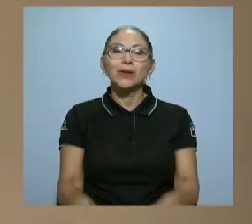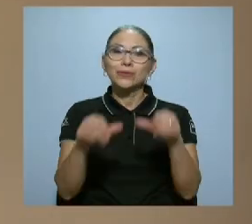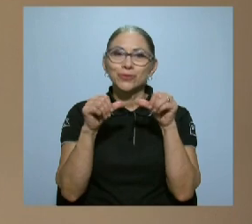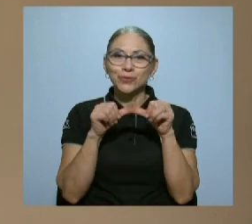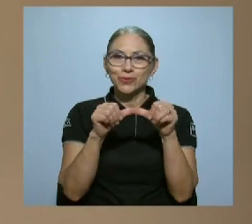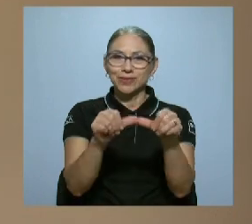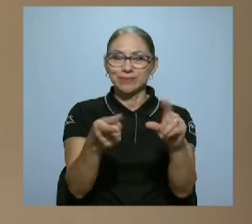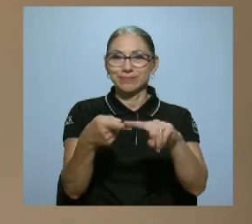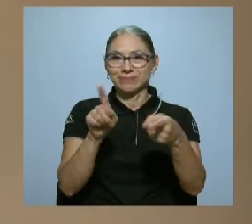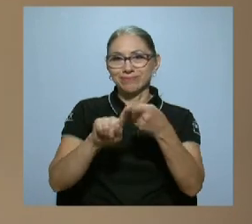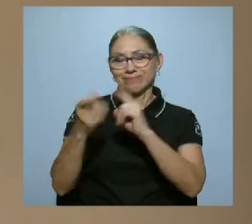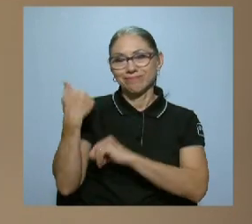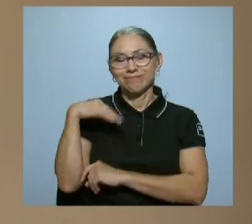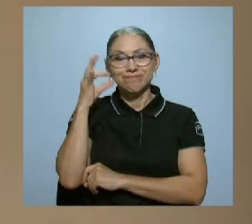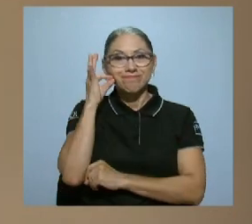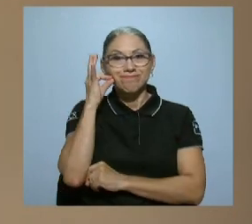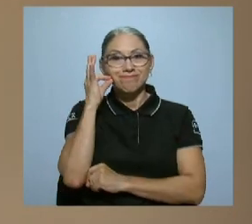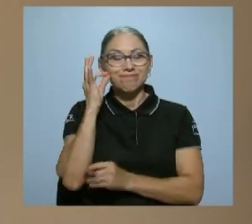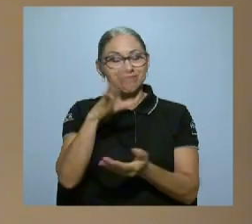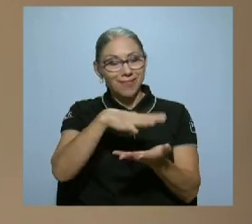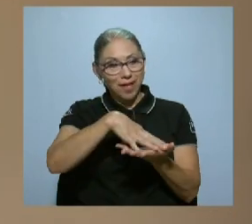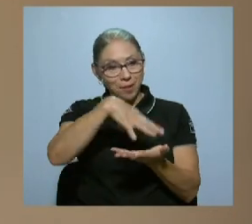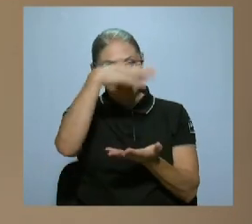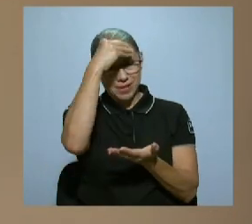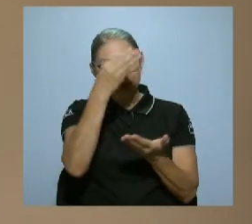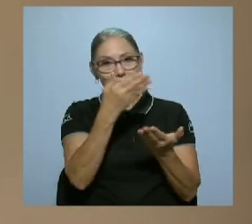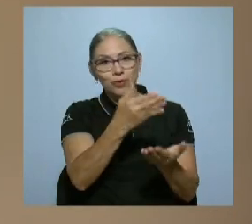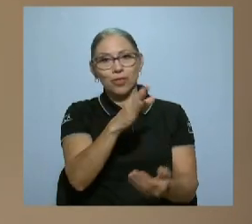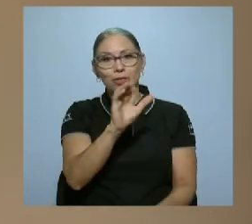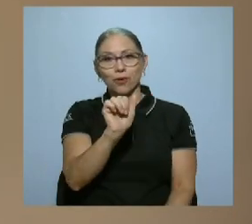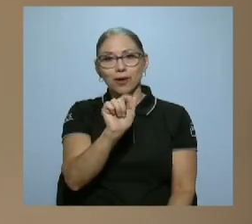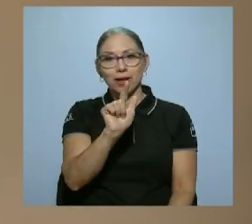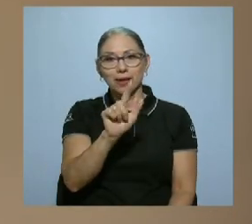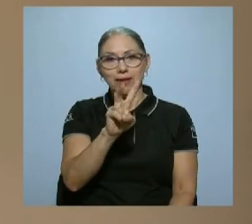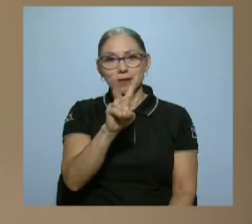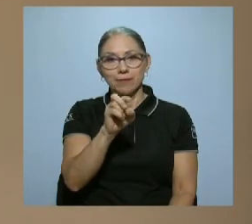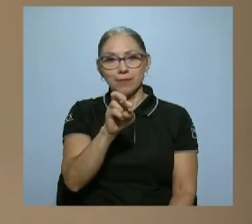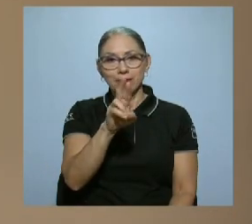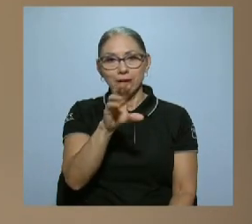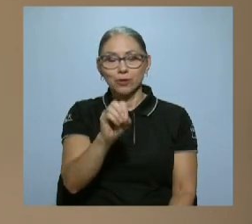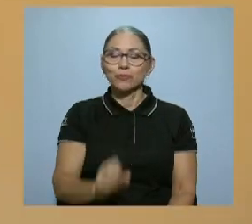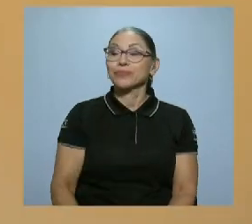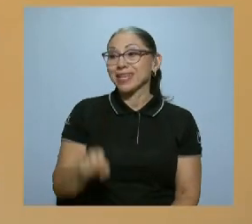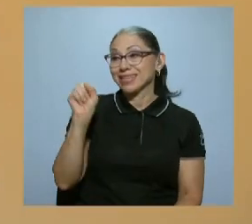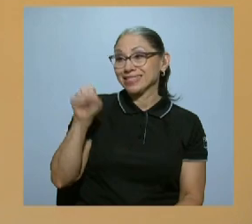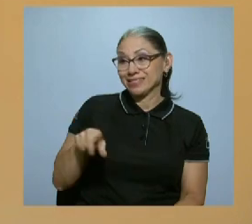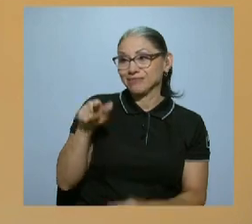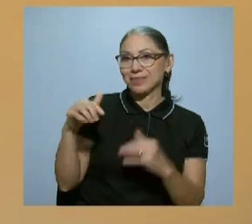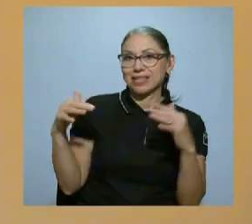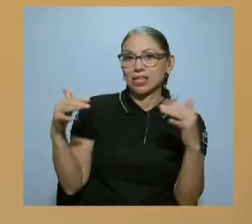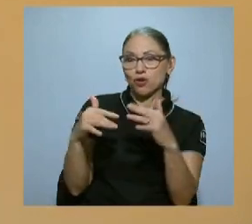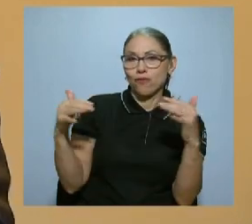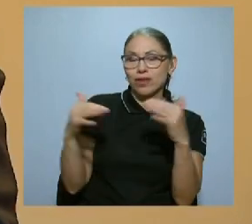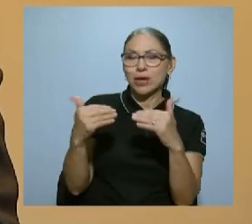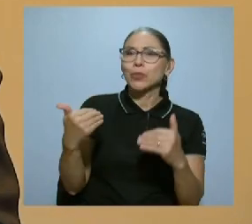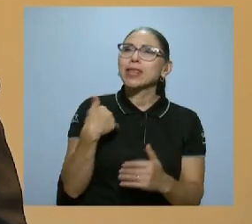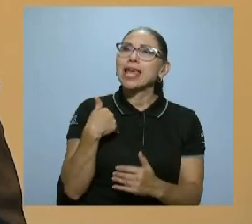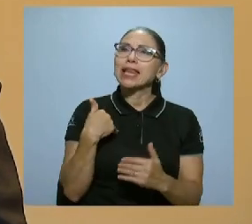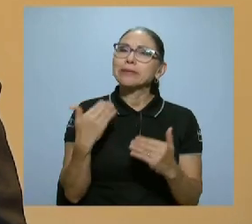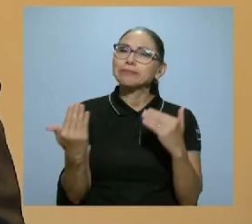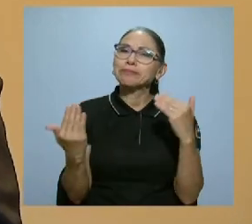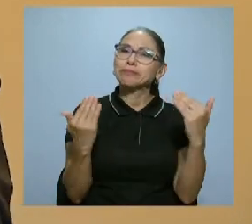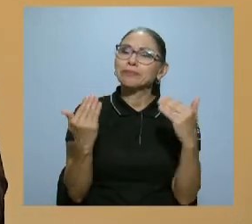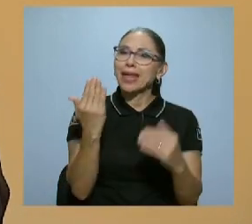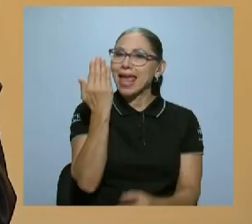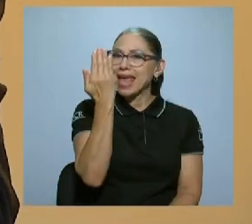Continuamos, amigas y amigos, aprendiendo de don Álvaro. Sí, este conflicto tiene un espejo muy